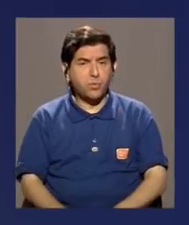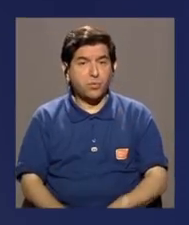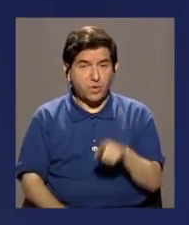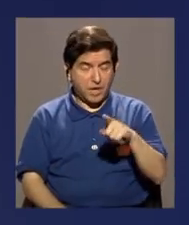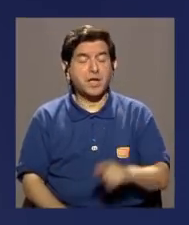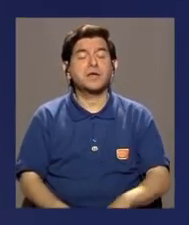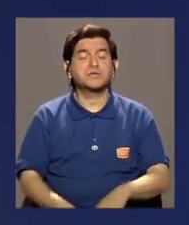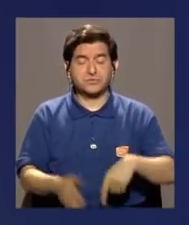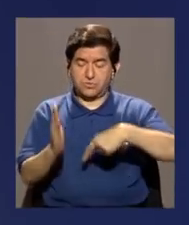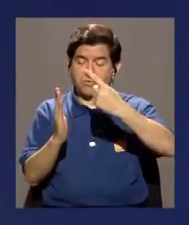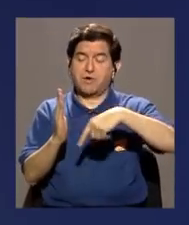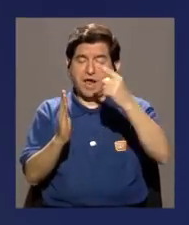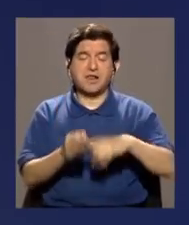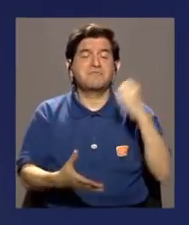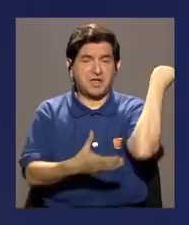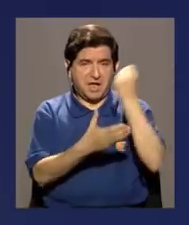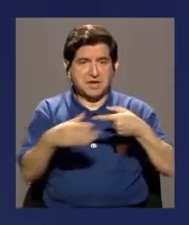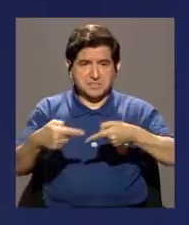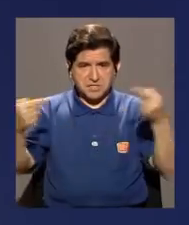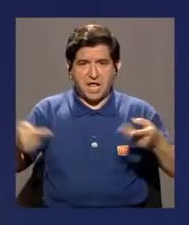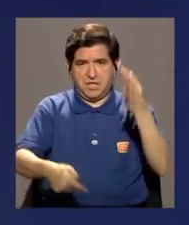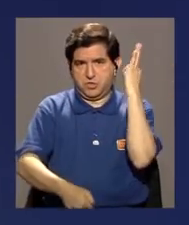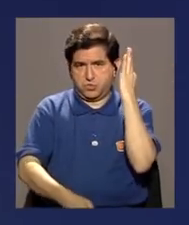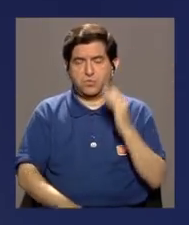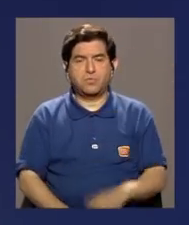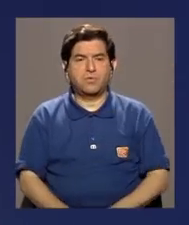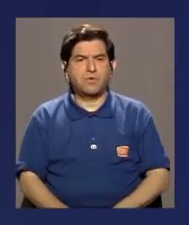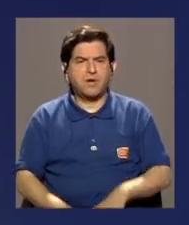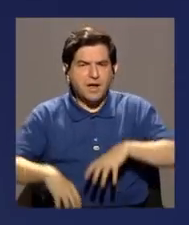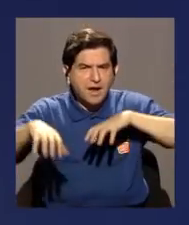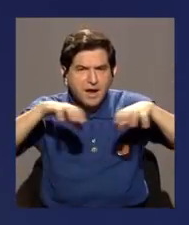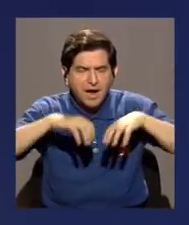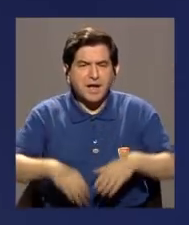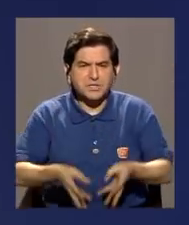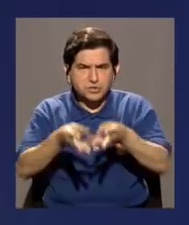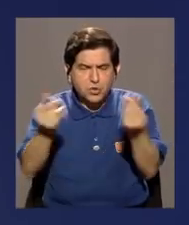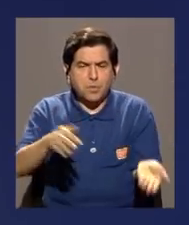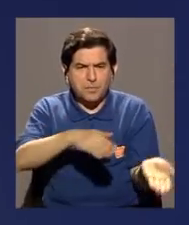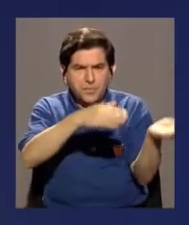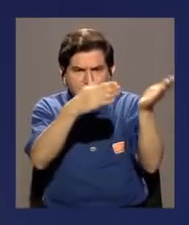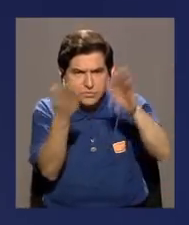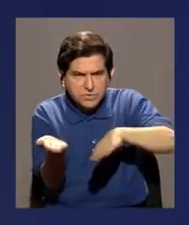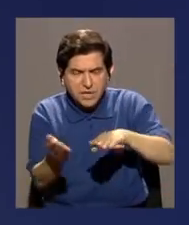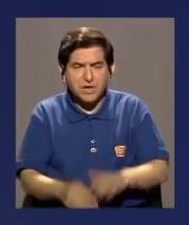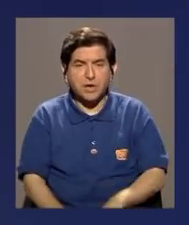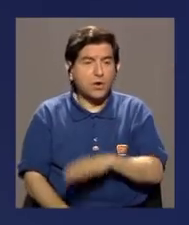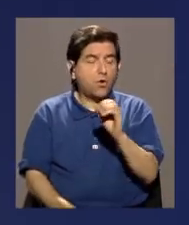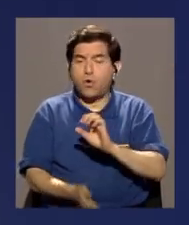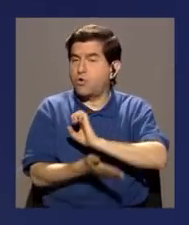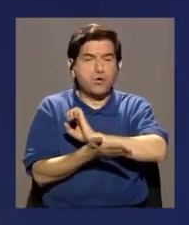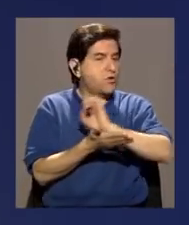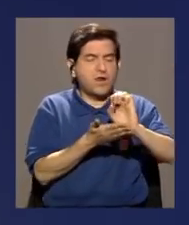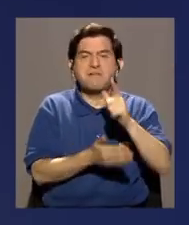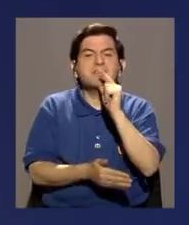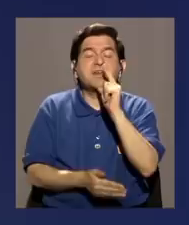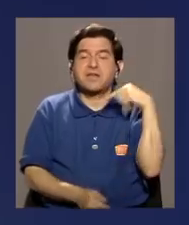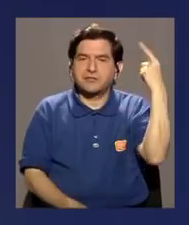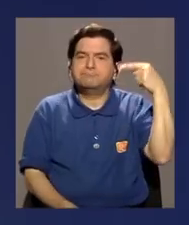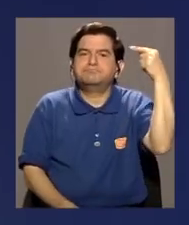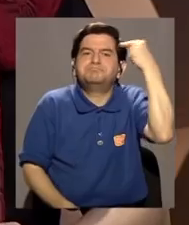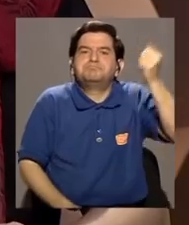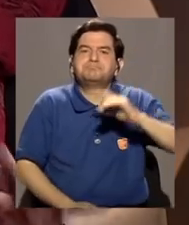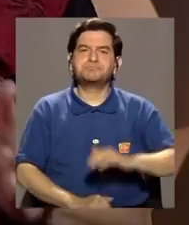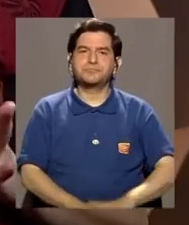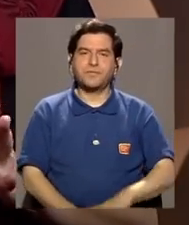califica como un femicidio en donde quien actúa para provocar esa muerte para operar no evitarla es el